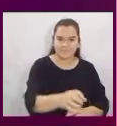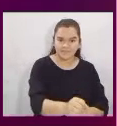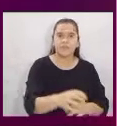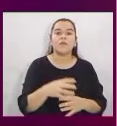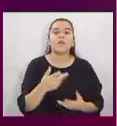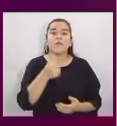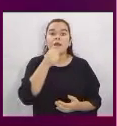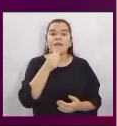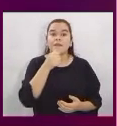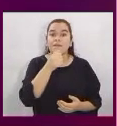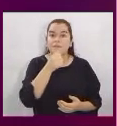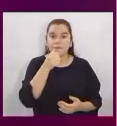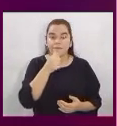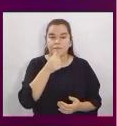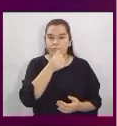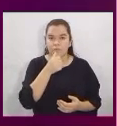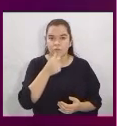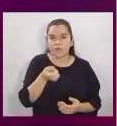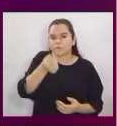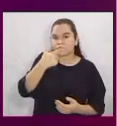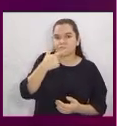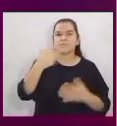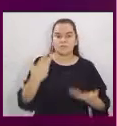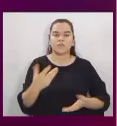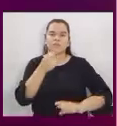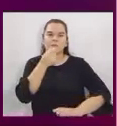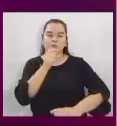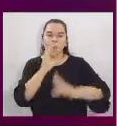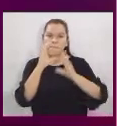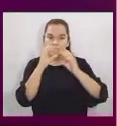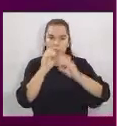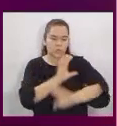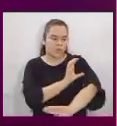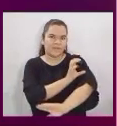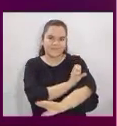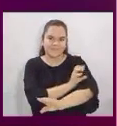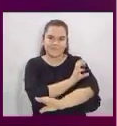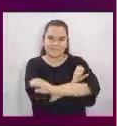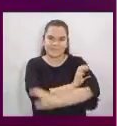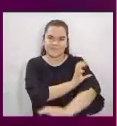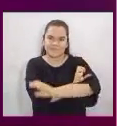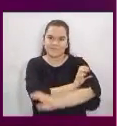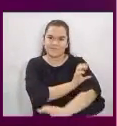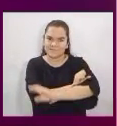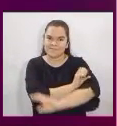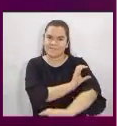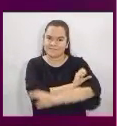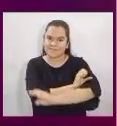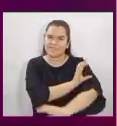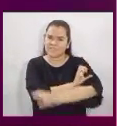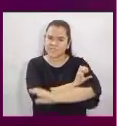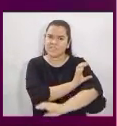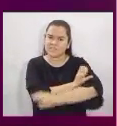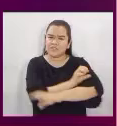algunos medicamentos que bajan ese nivel de excitación nerviosa que produce el movimiento. Esos